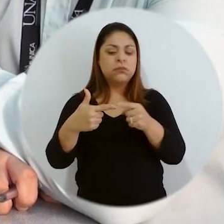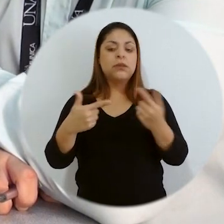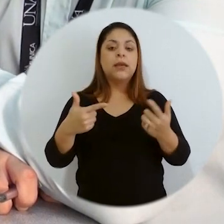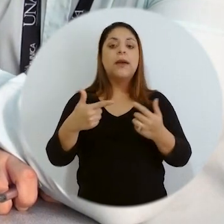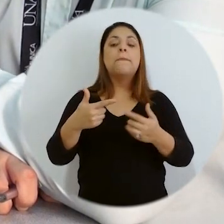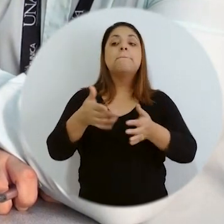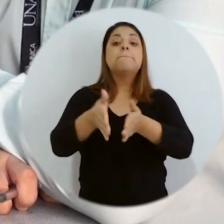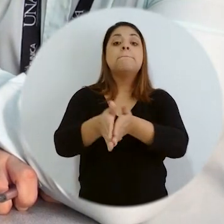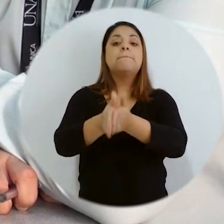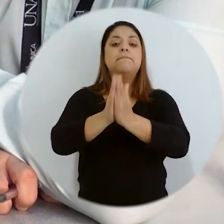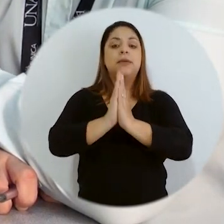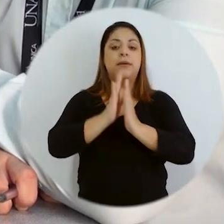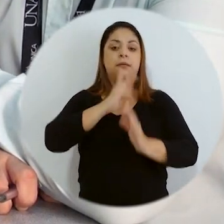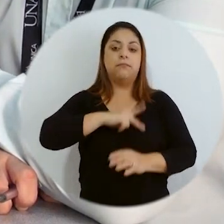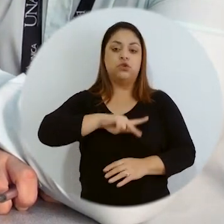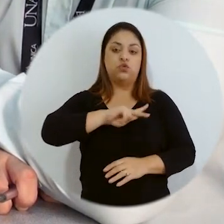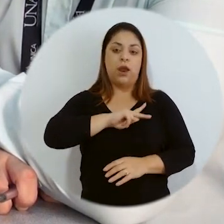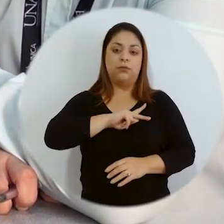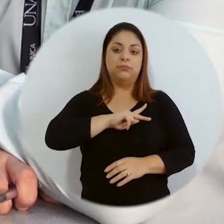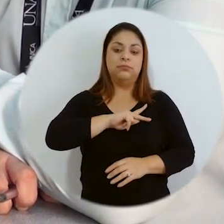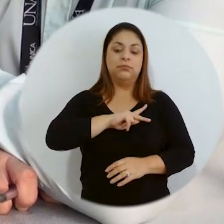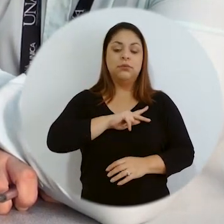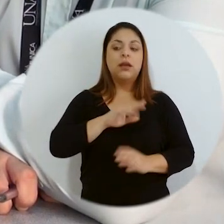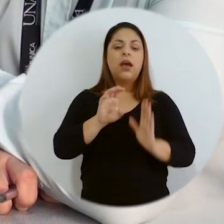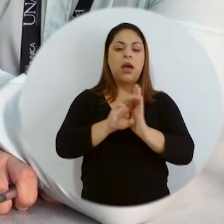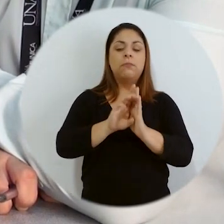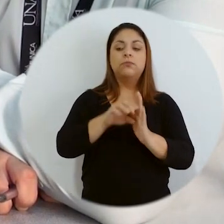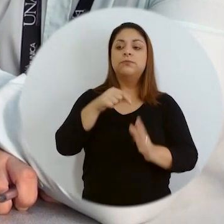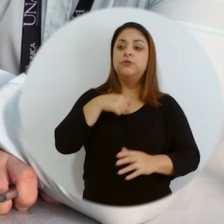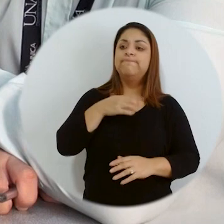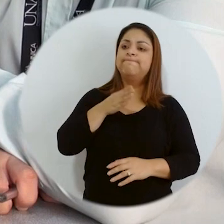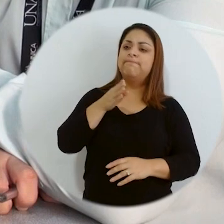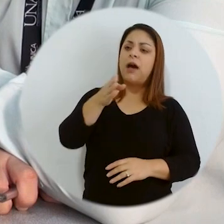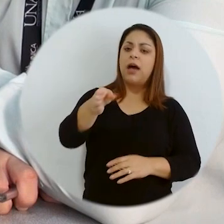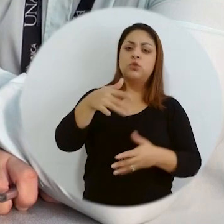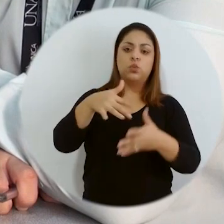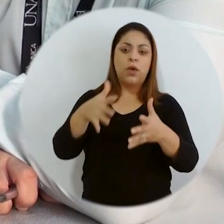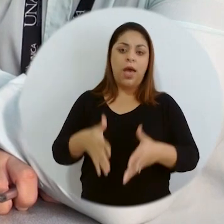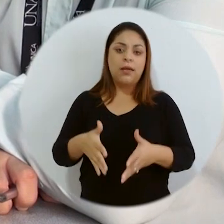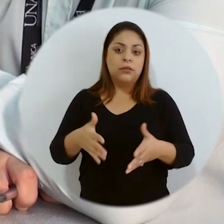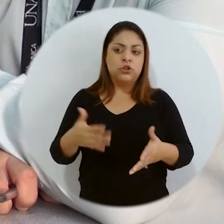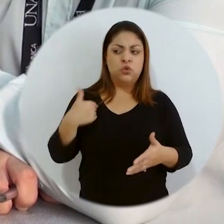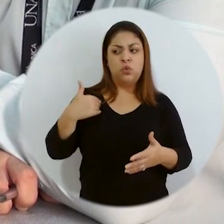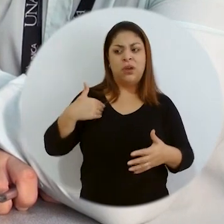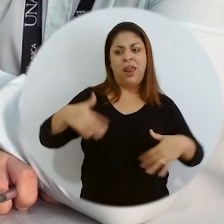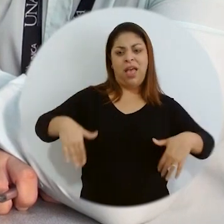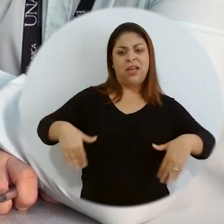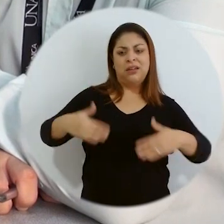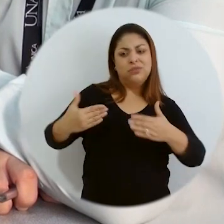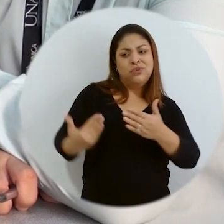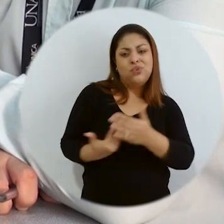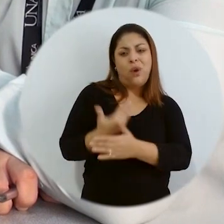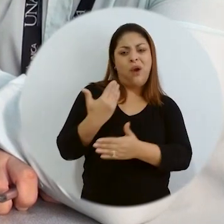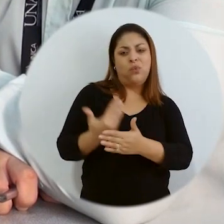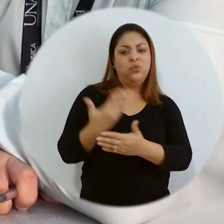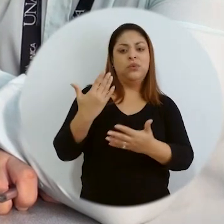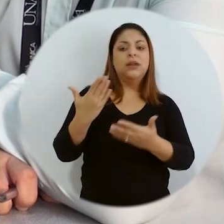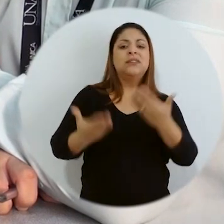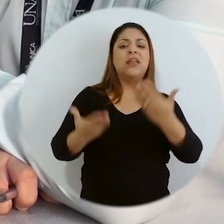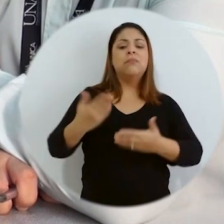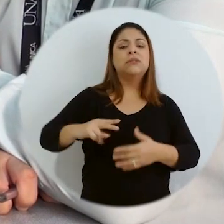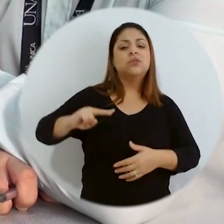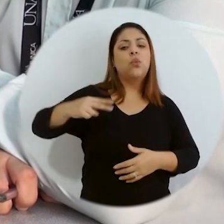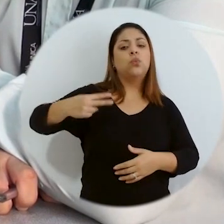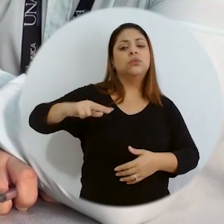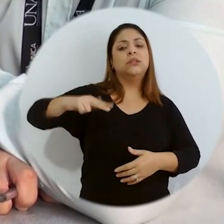un segundo grupo, que es el que hace una solicitud personal, ¿verdad? Entonces, es un estudiante que ya no necesariamente es un estudiante de nuevo ingreso, sino que